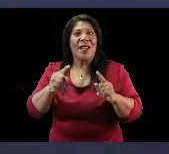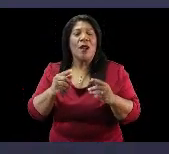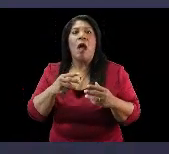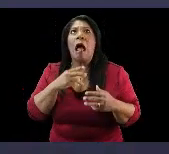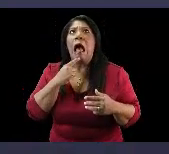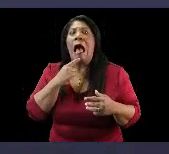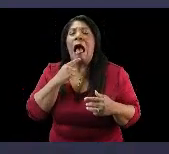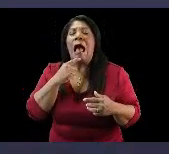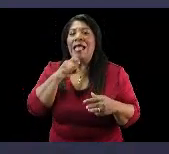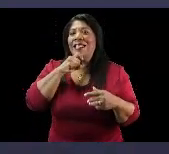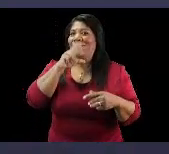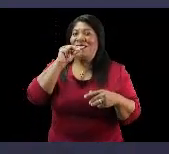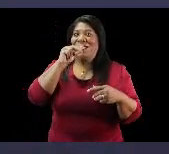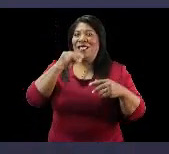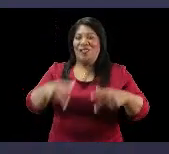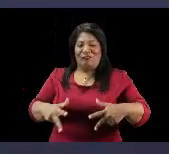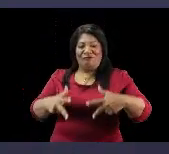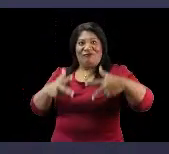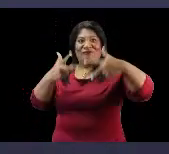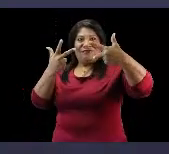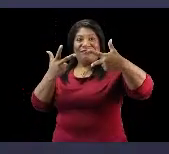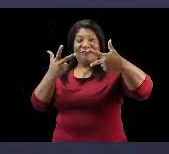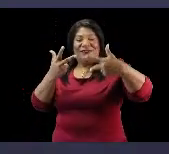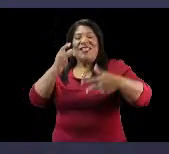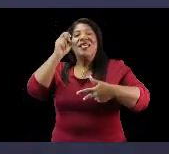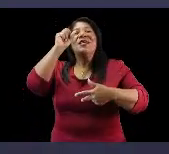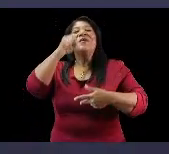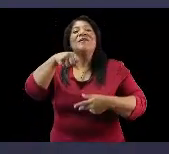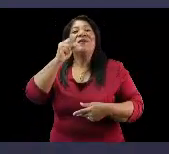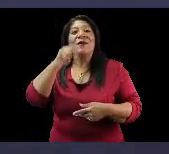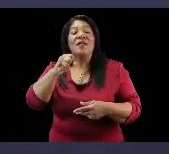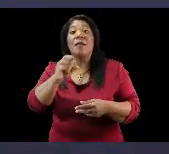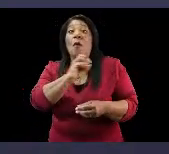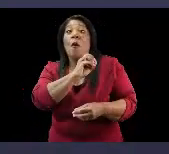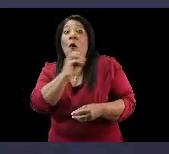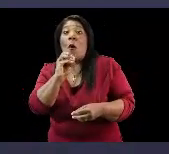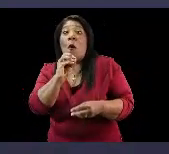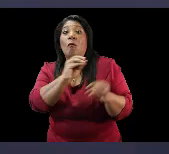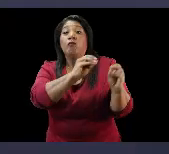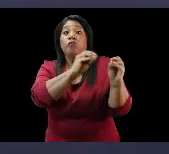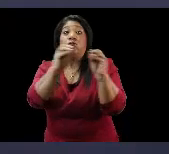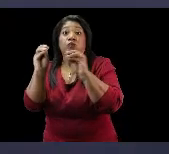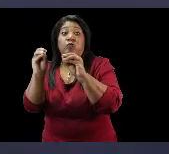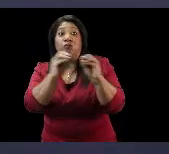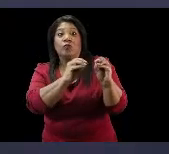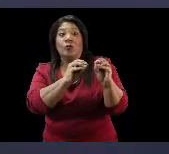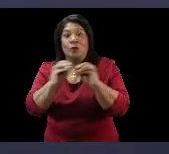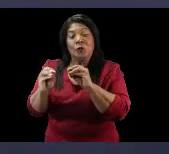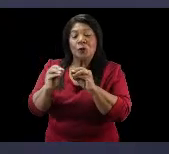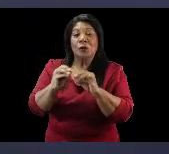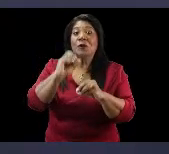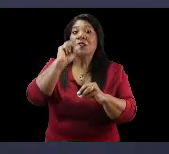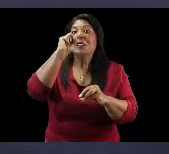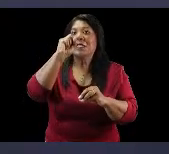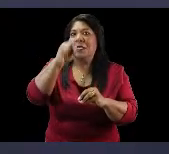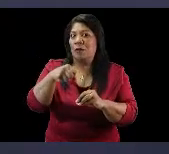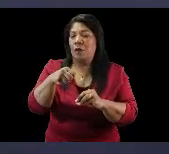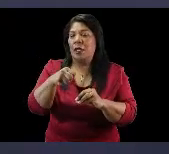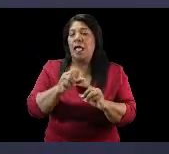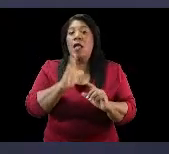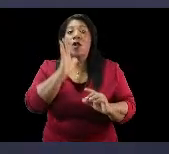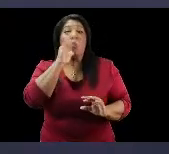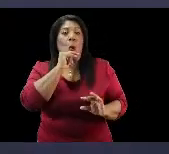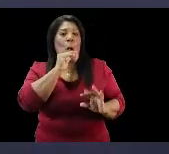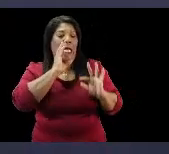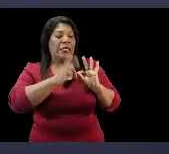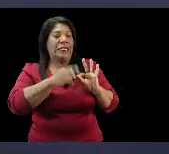tecnología, entonces quizás venga un sordo a ISAE y no hay en una sede. Entonces se coordina y